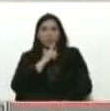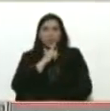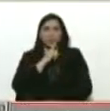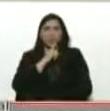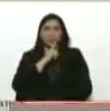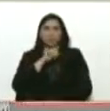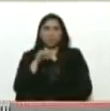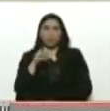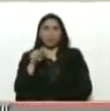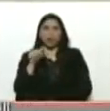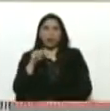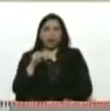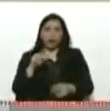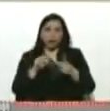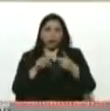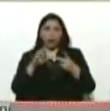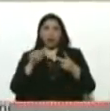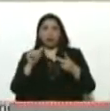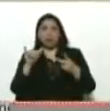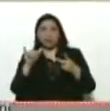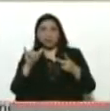Caguaripano,